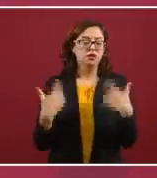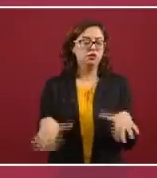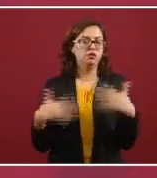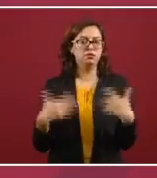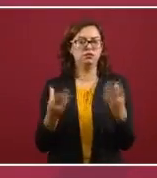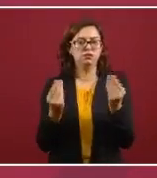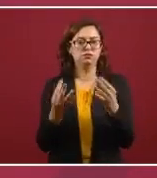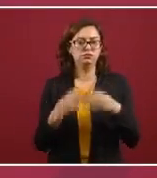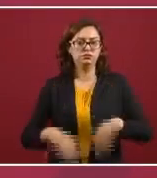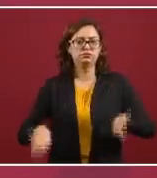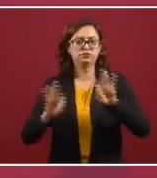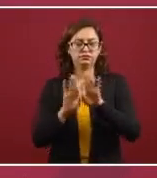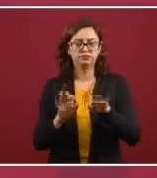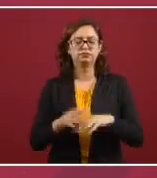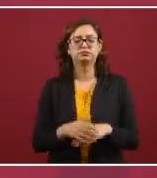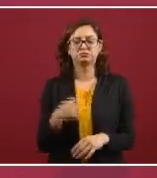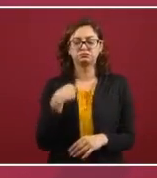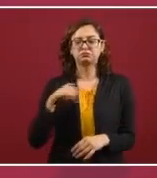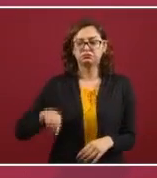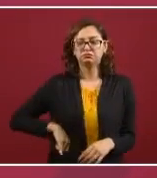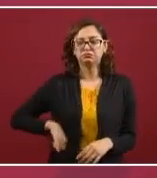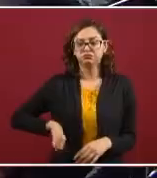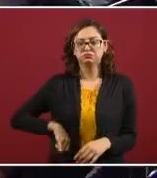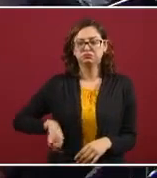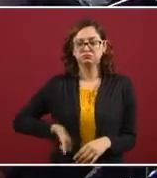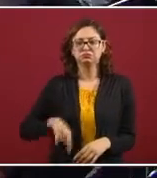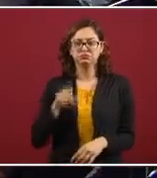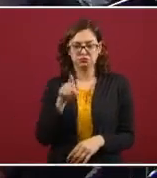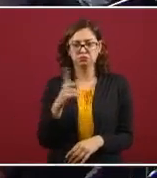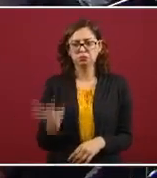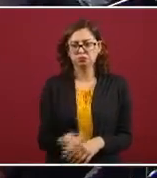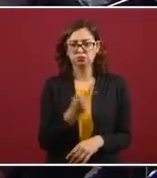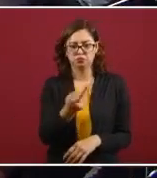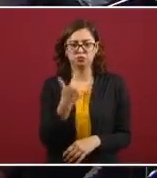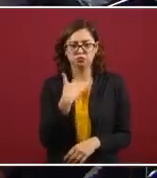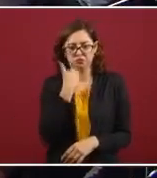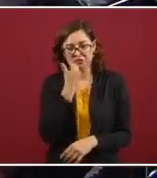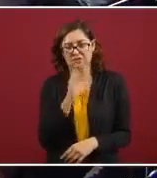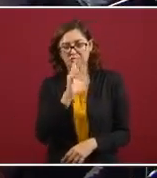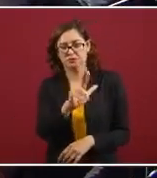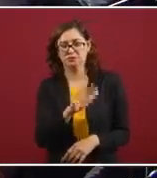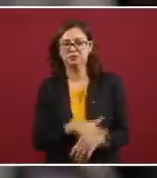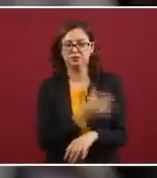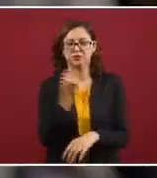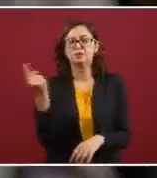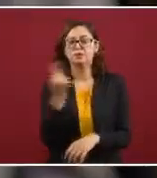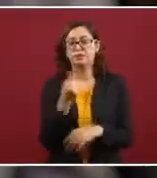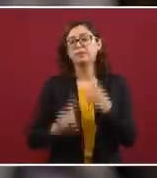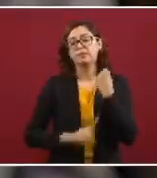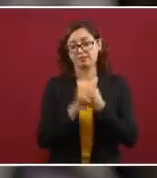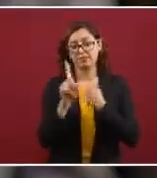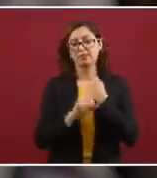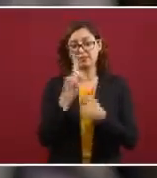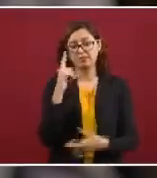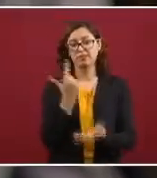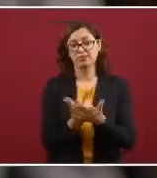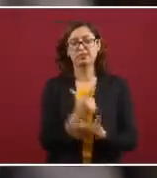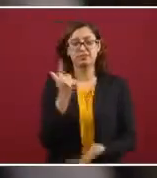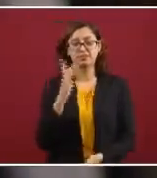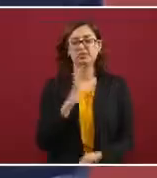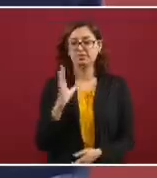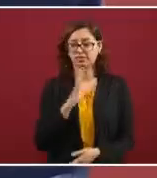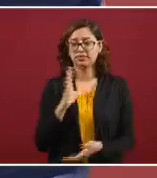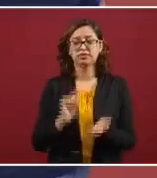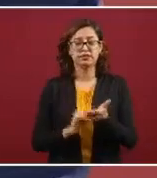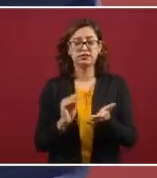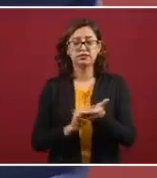me interesó mucho tu pregunta, porque sí es un problema que se enfrenta